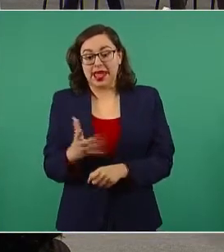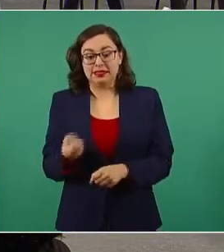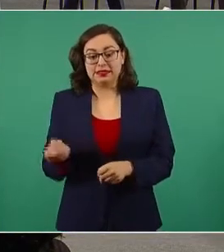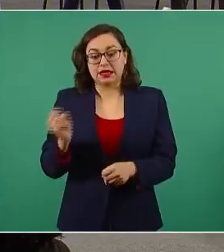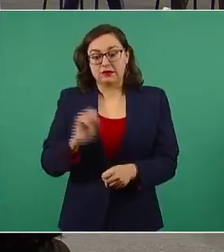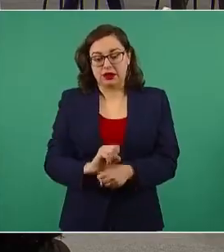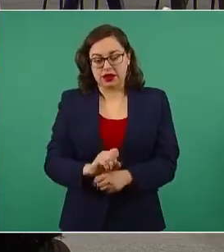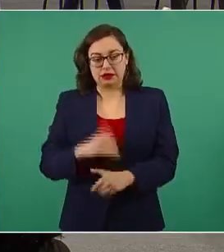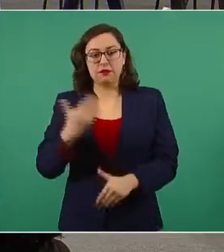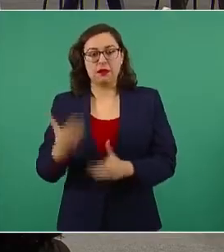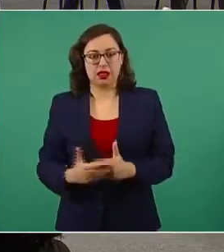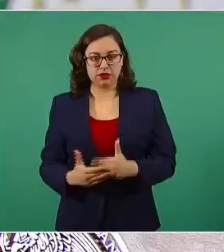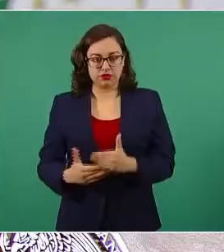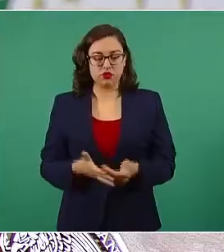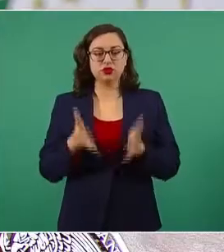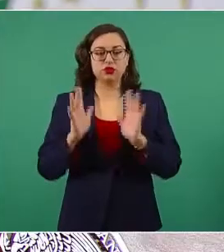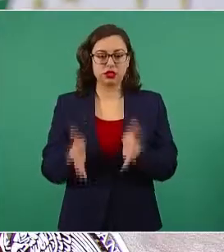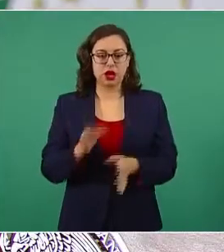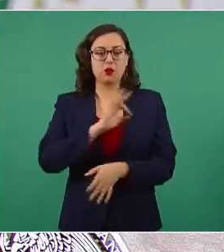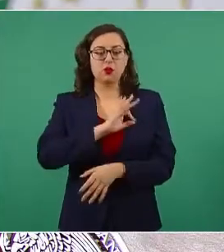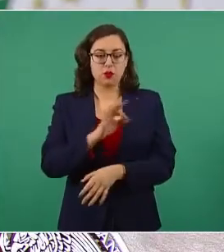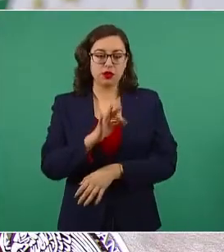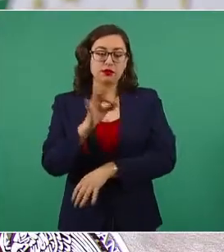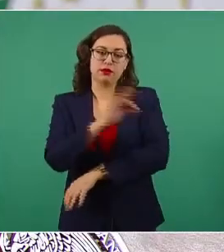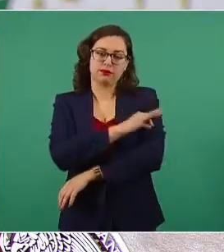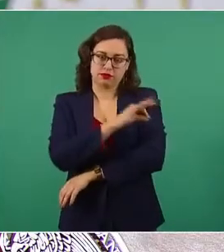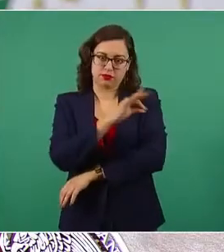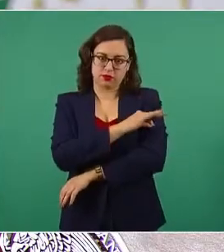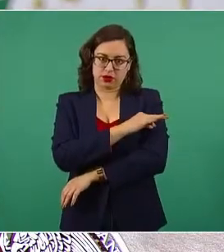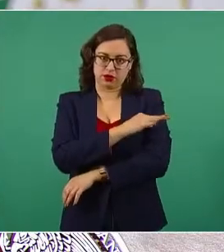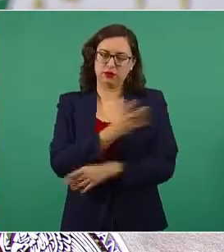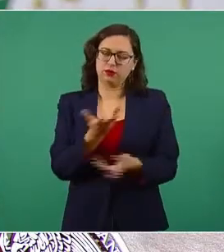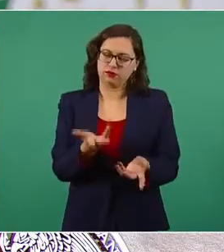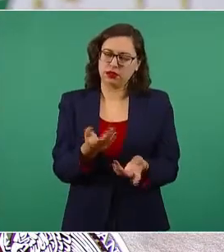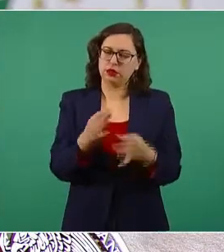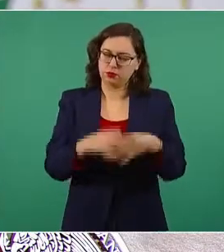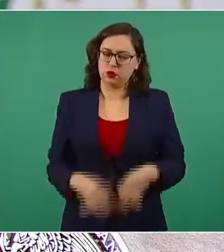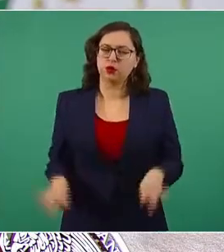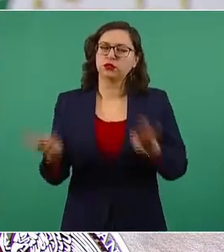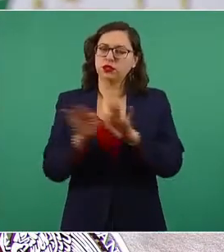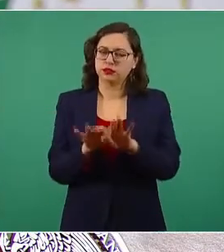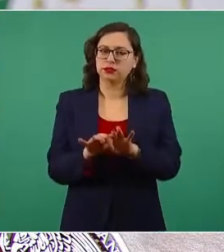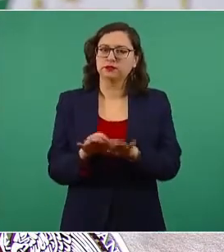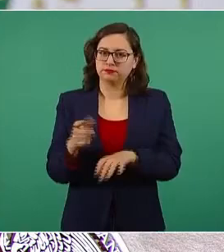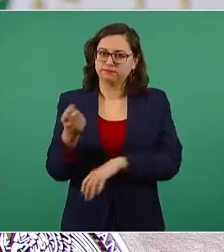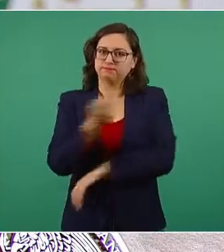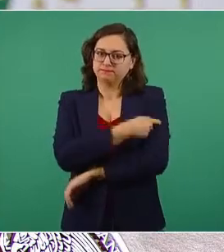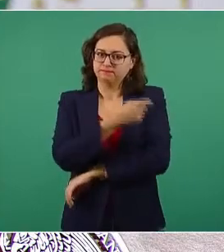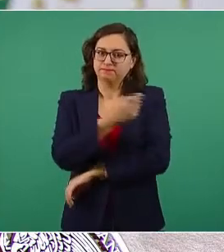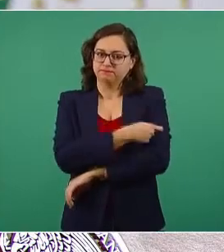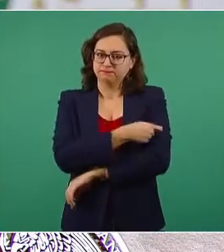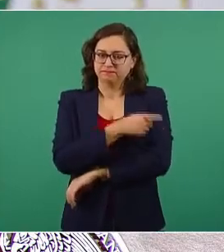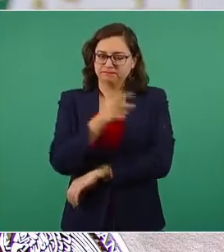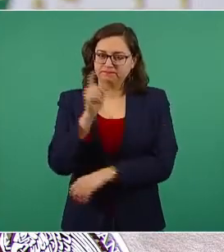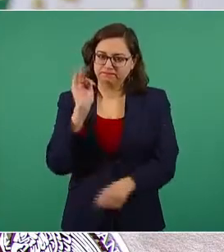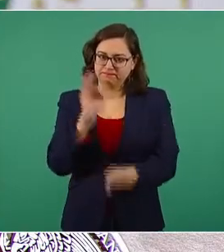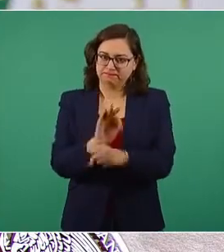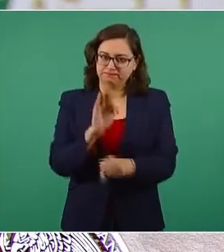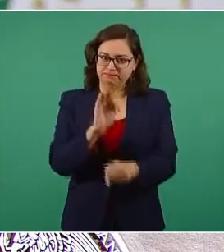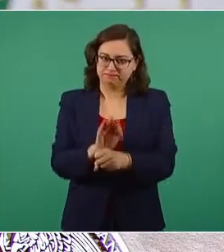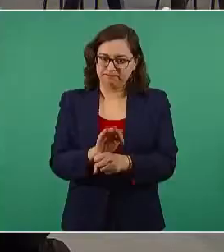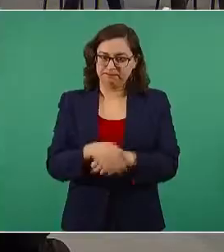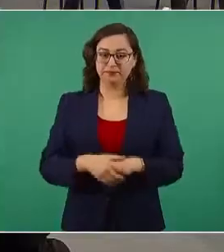contra COVID-19 y recomendamos mucho que lo hagan para proteger a estas mujeres embarazadas y desde luego a